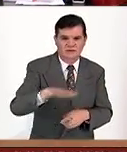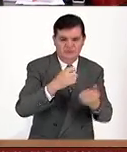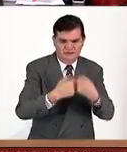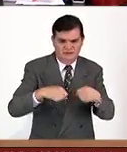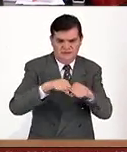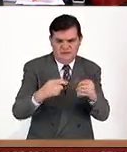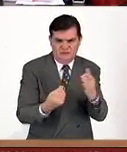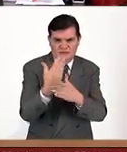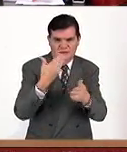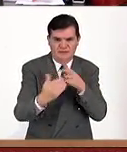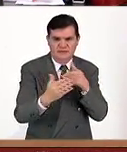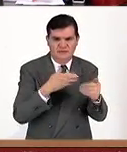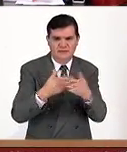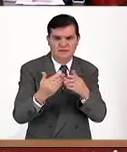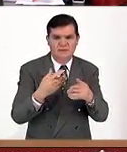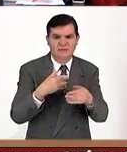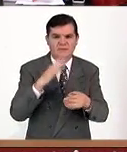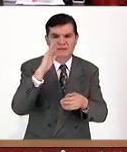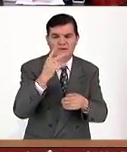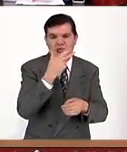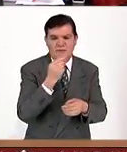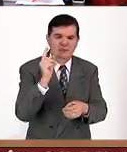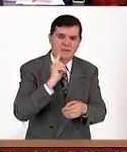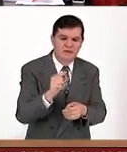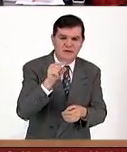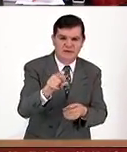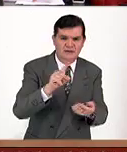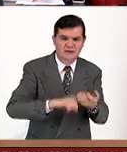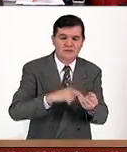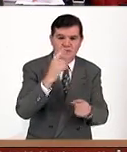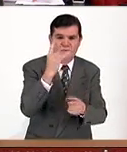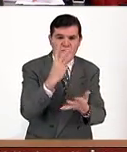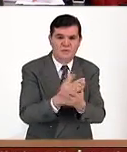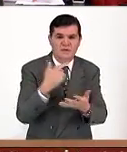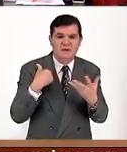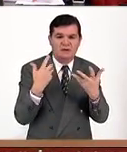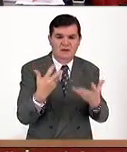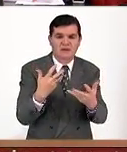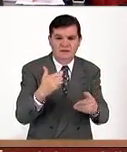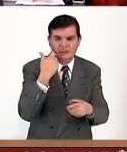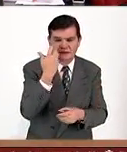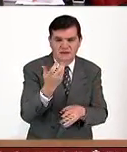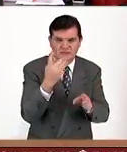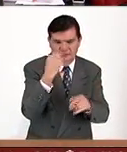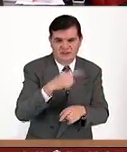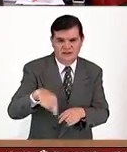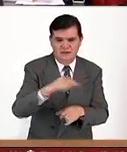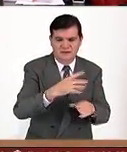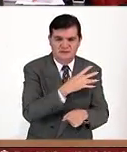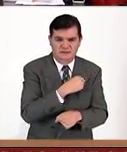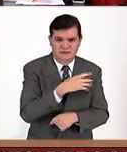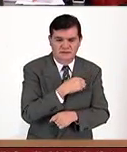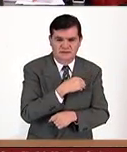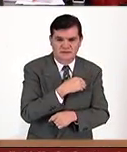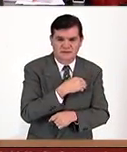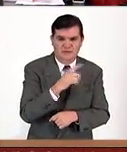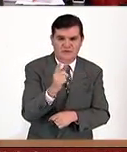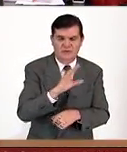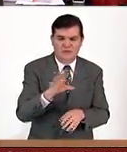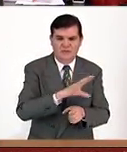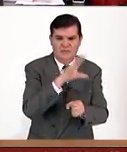sociedades actuales, los hombres y mujeres, lo único que deseamos o lo que queremos para nuestros hijos es que